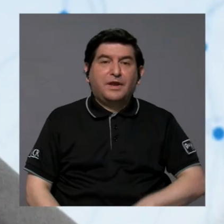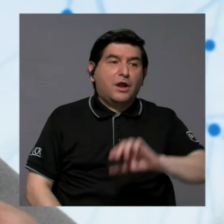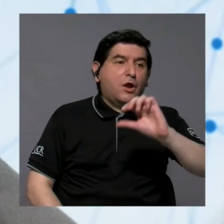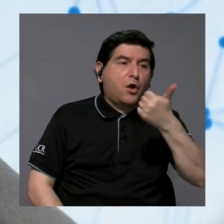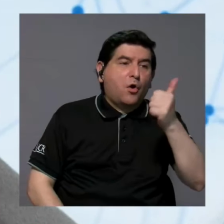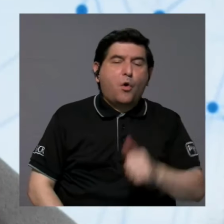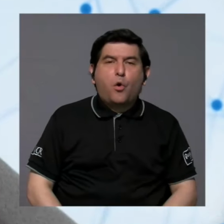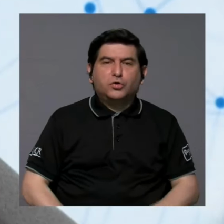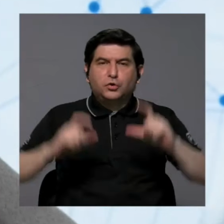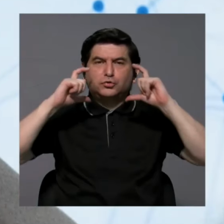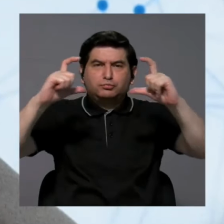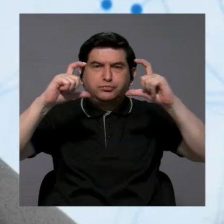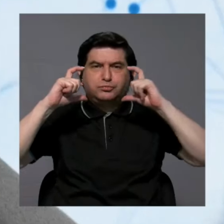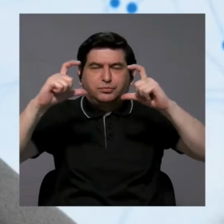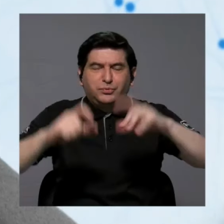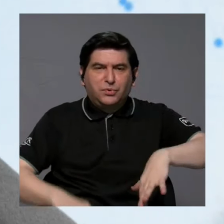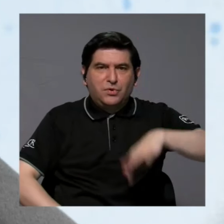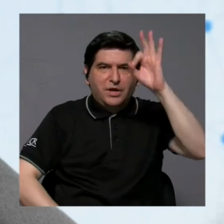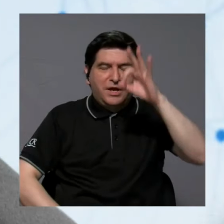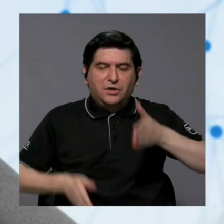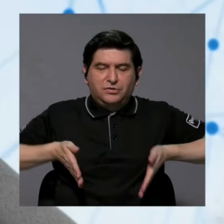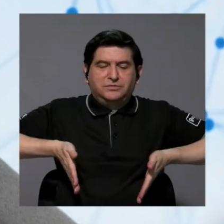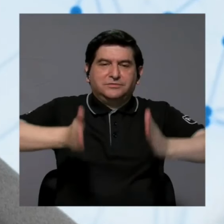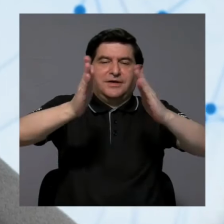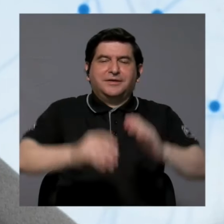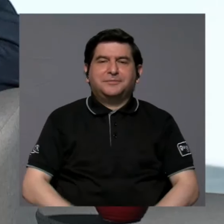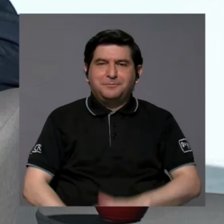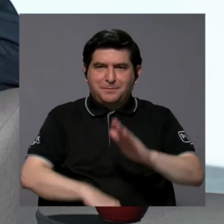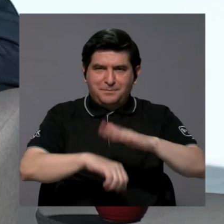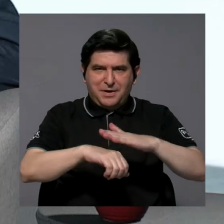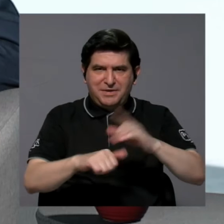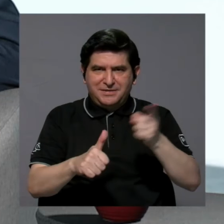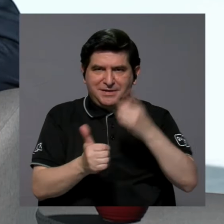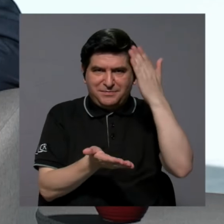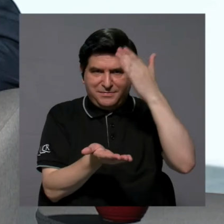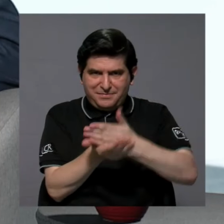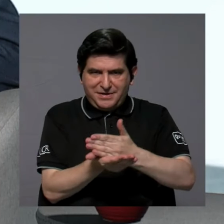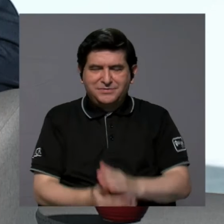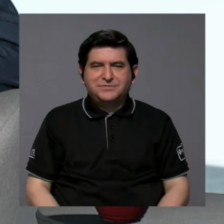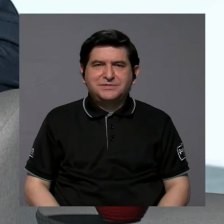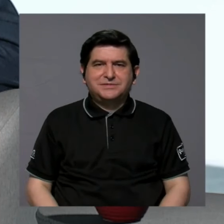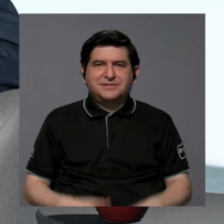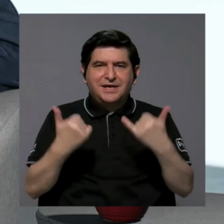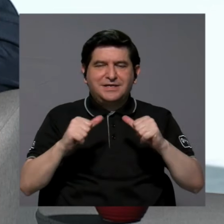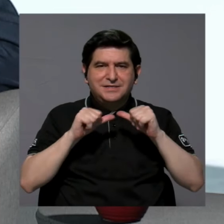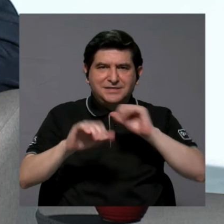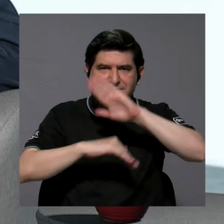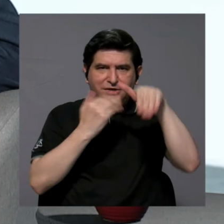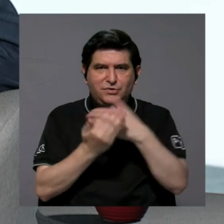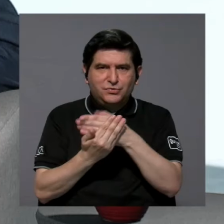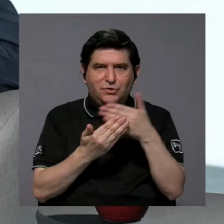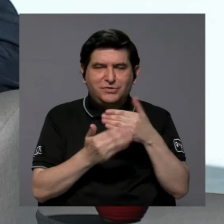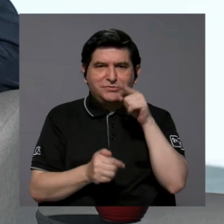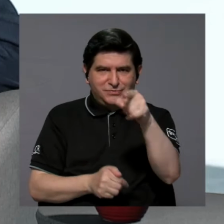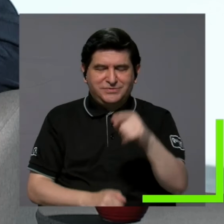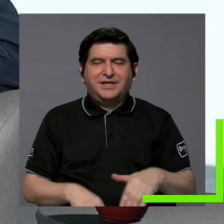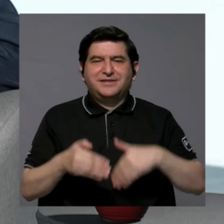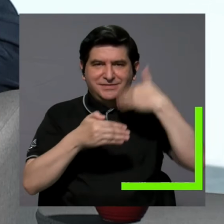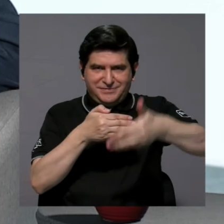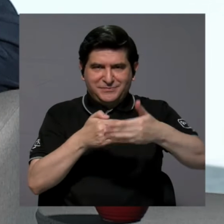otros rótulos, ¿verdad?, que encontramos en las calles. En las aceras. Permítame hacer una primera pausa, ya regresamos con todas y todos ustedes.